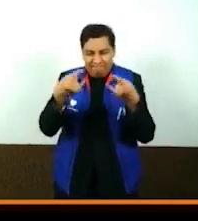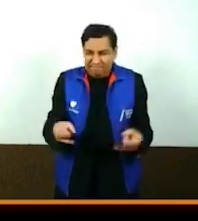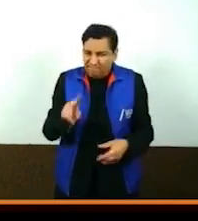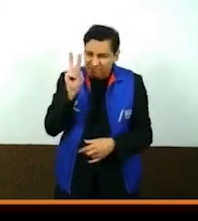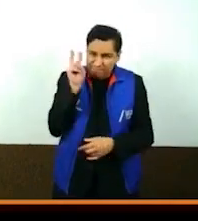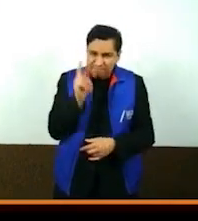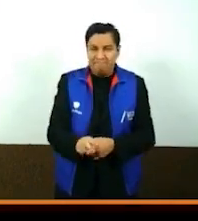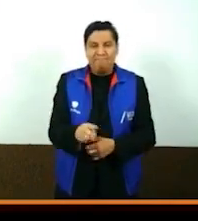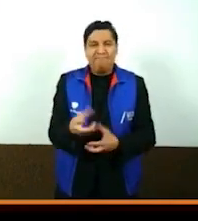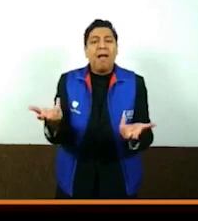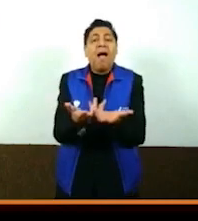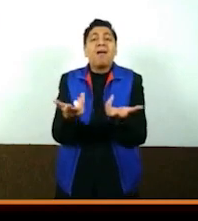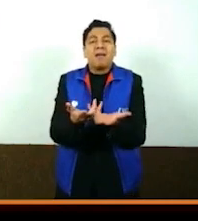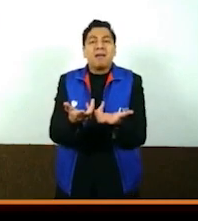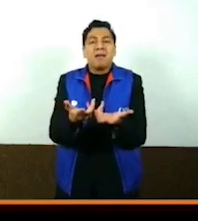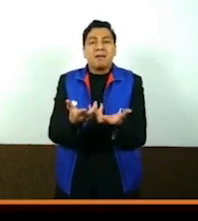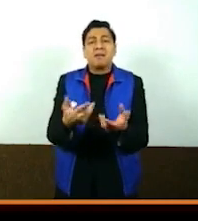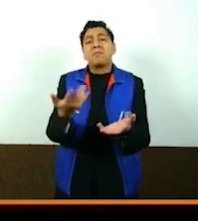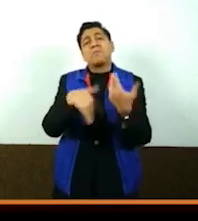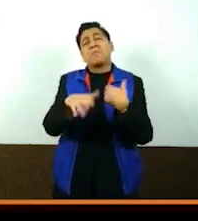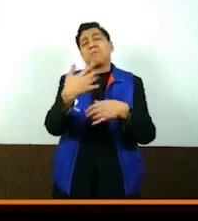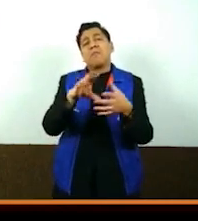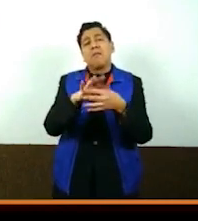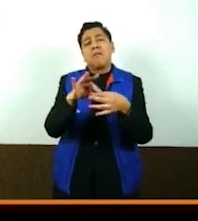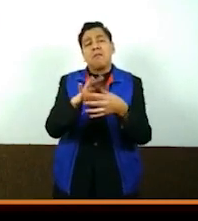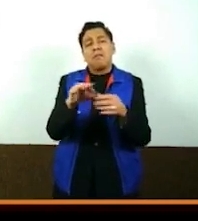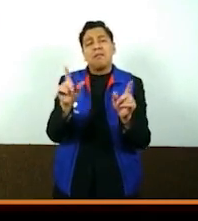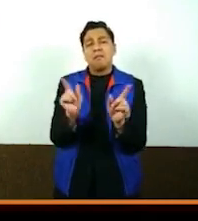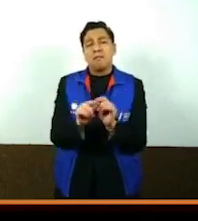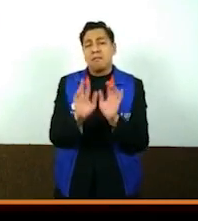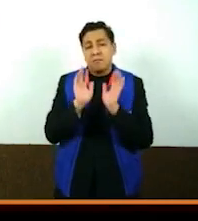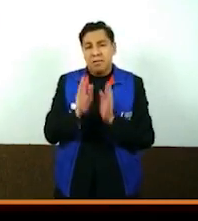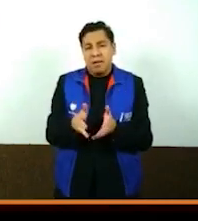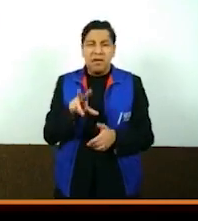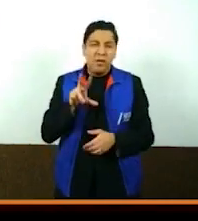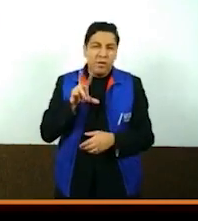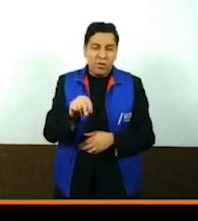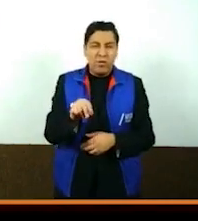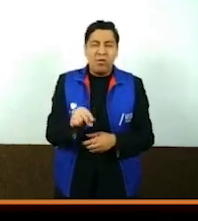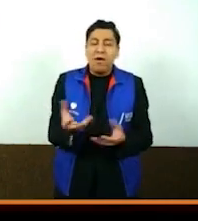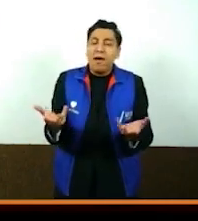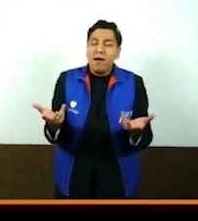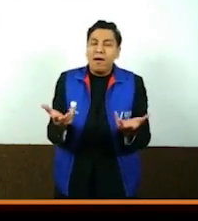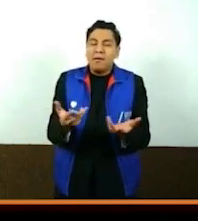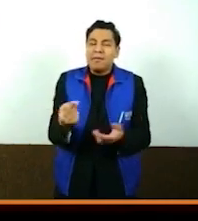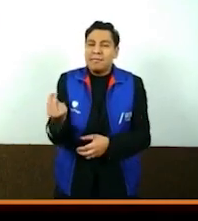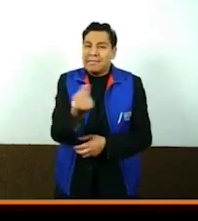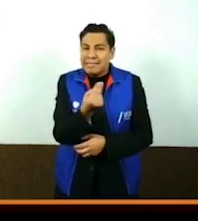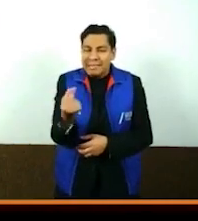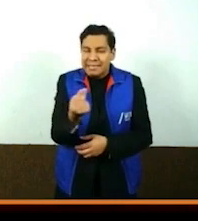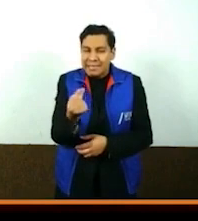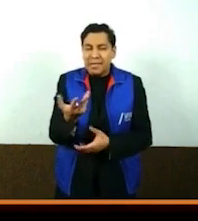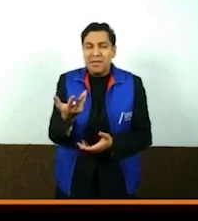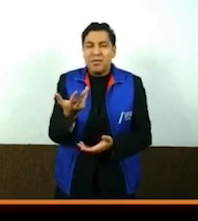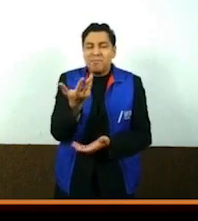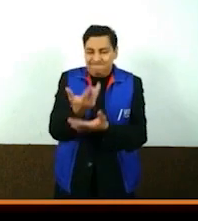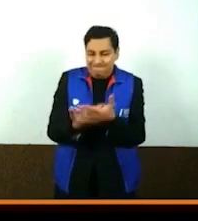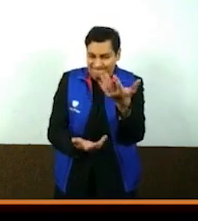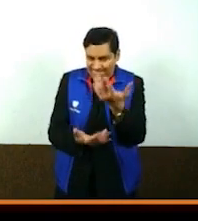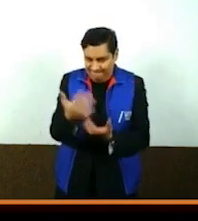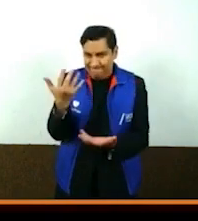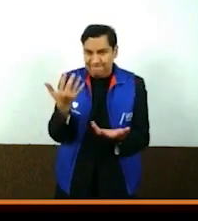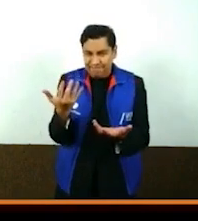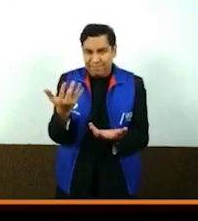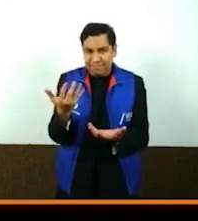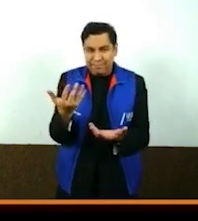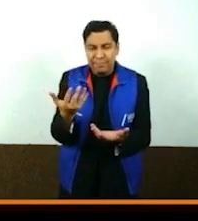que hoy, en este momento, en esta ceremonia, van a recibir el distintivo son el ejemplo, porque han sido la vanguardia de este